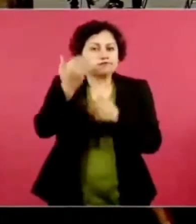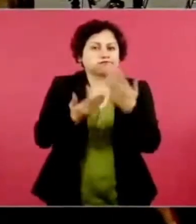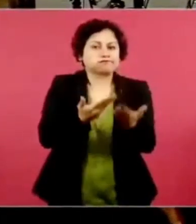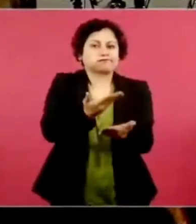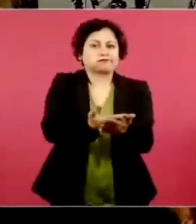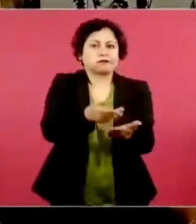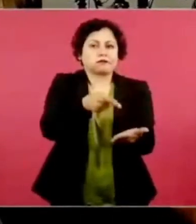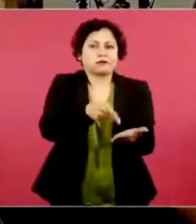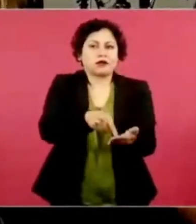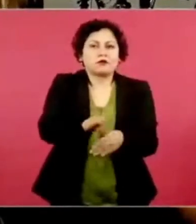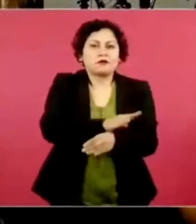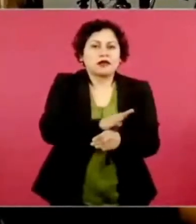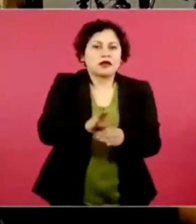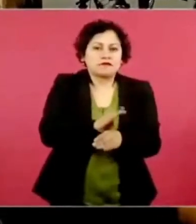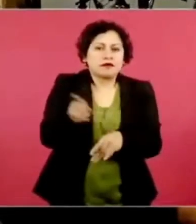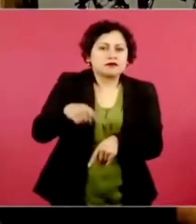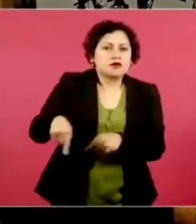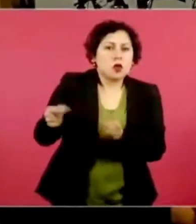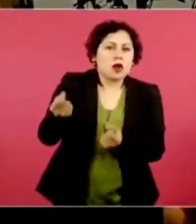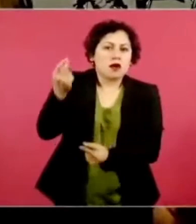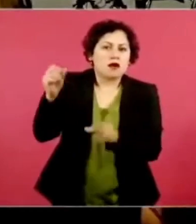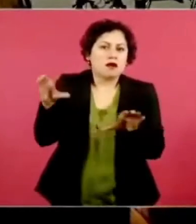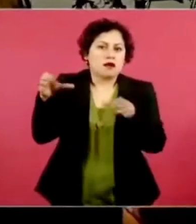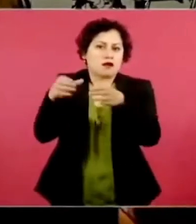Aquí está